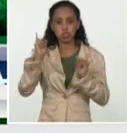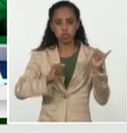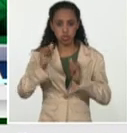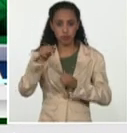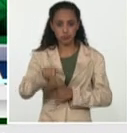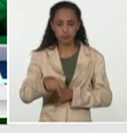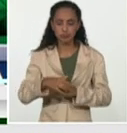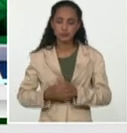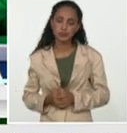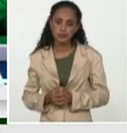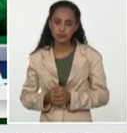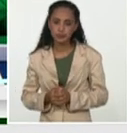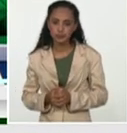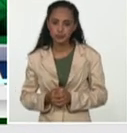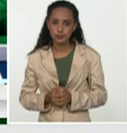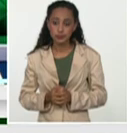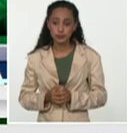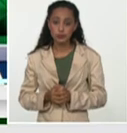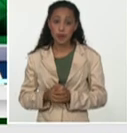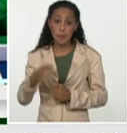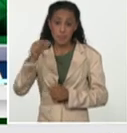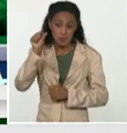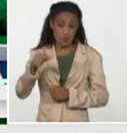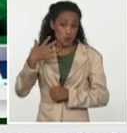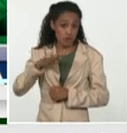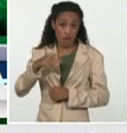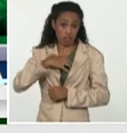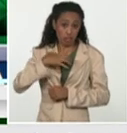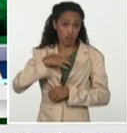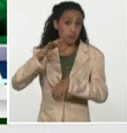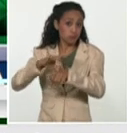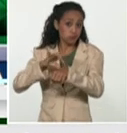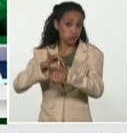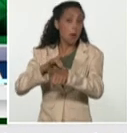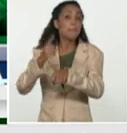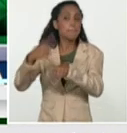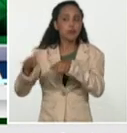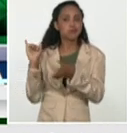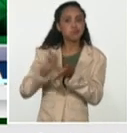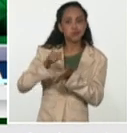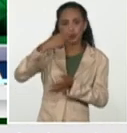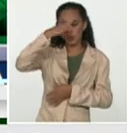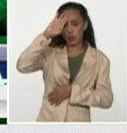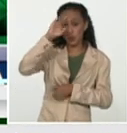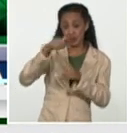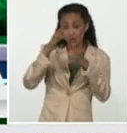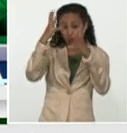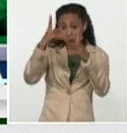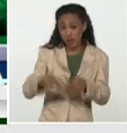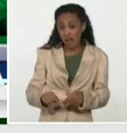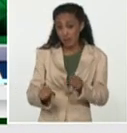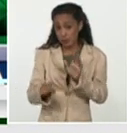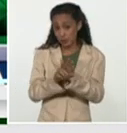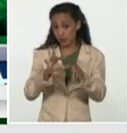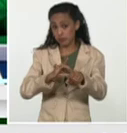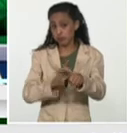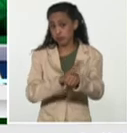importados que arribaron en Cuba con la COVID-19. Y ya en el acumulado desde el inicio de la pandemia es